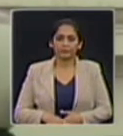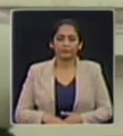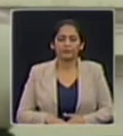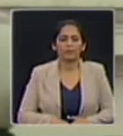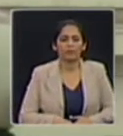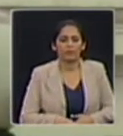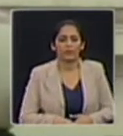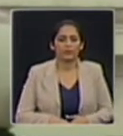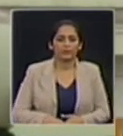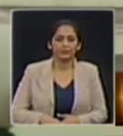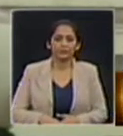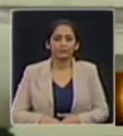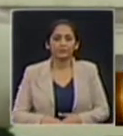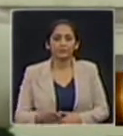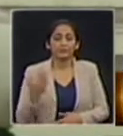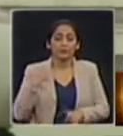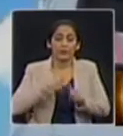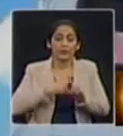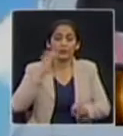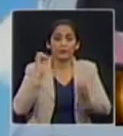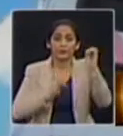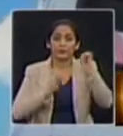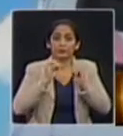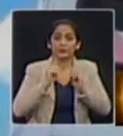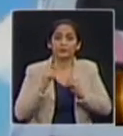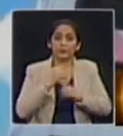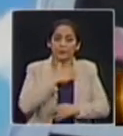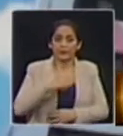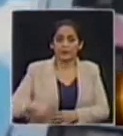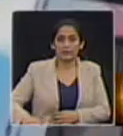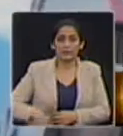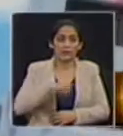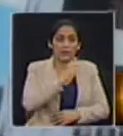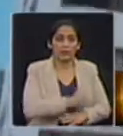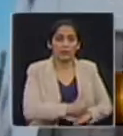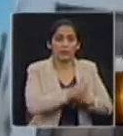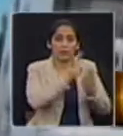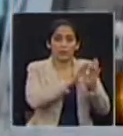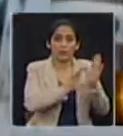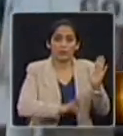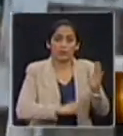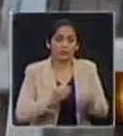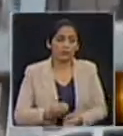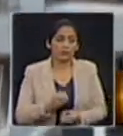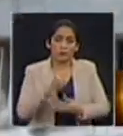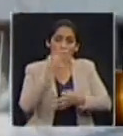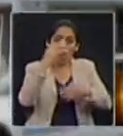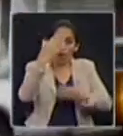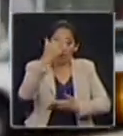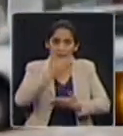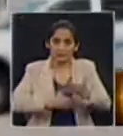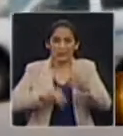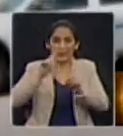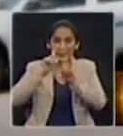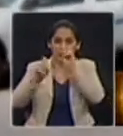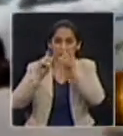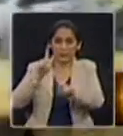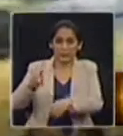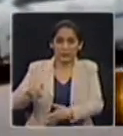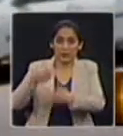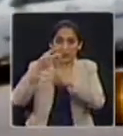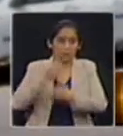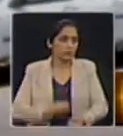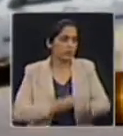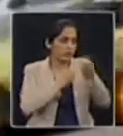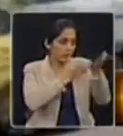A inicios de octubre, el Ejecutivo envió a la Corte Constitucional el documento de la consulta popular para que allí sus jueces revisen